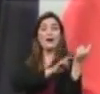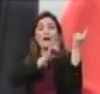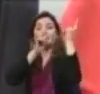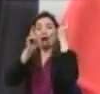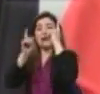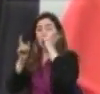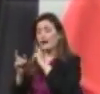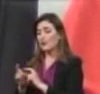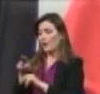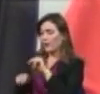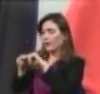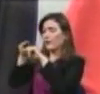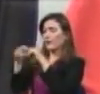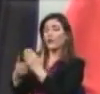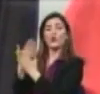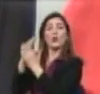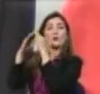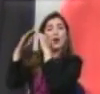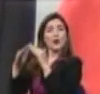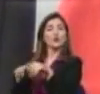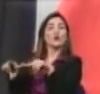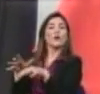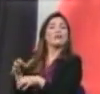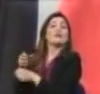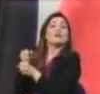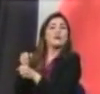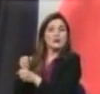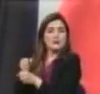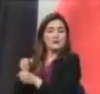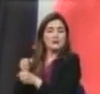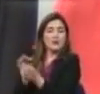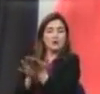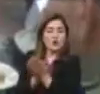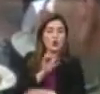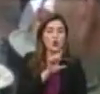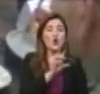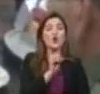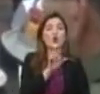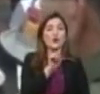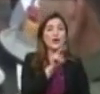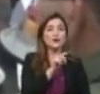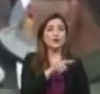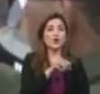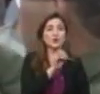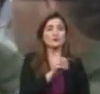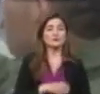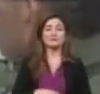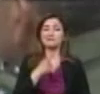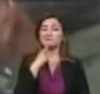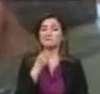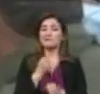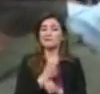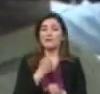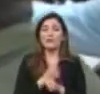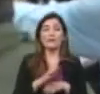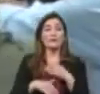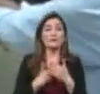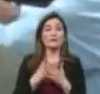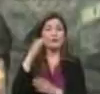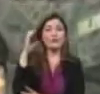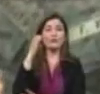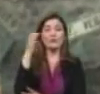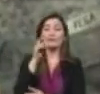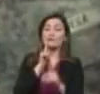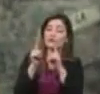trasladadas definitivamente hacia otros sectores del cantón San Lorenzo. Se aseguró que se realizarán todos los acercamientos con